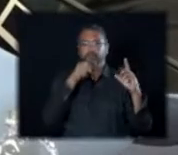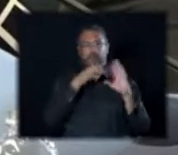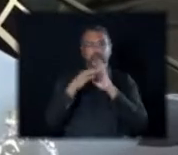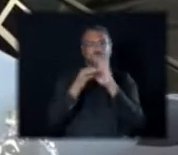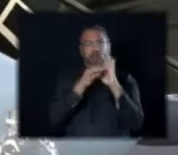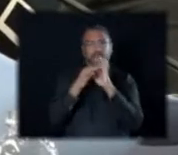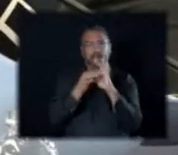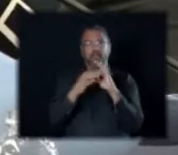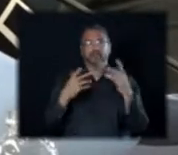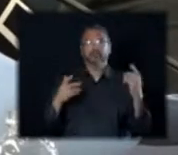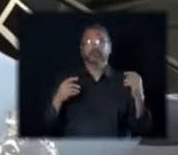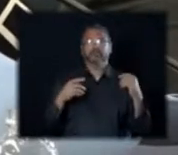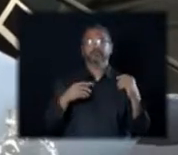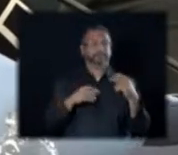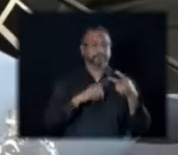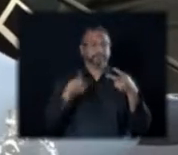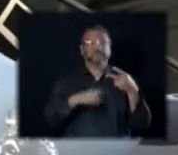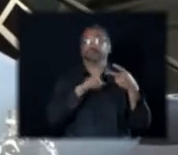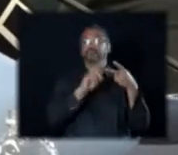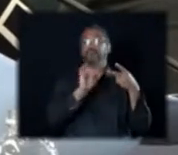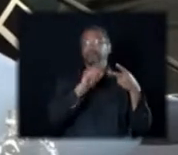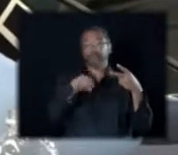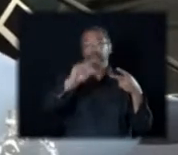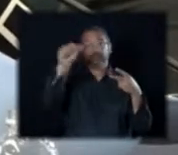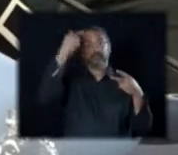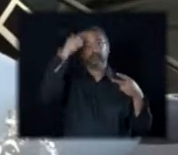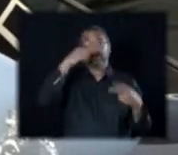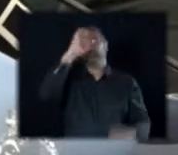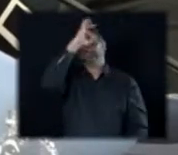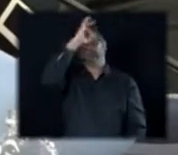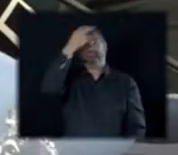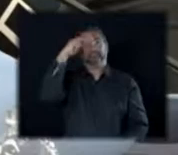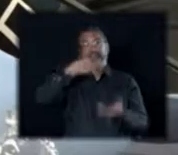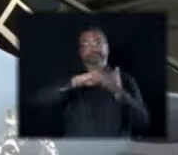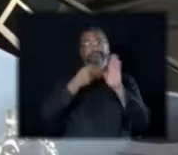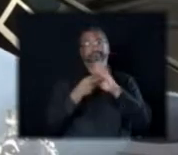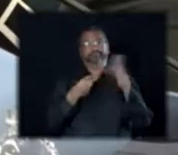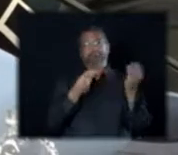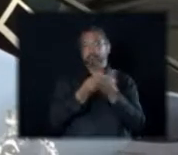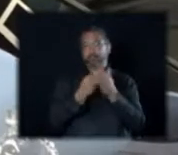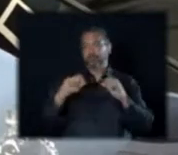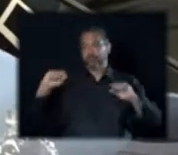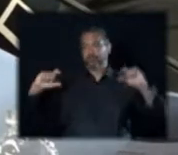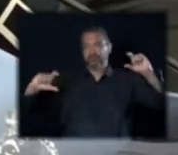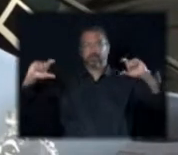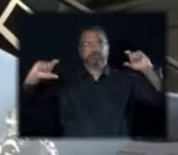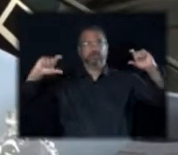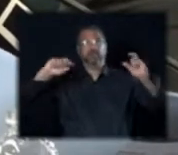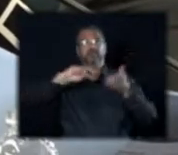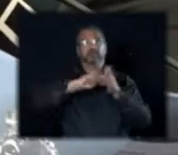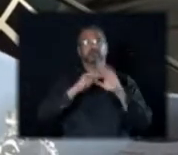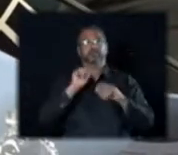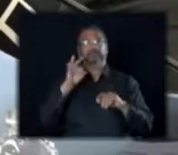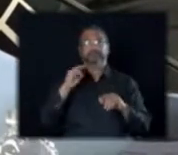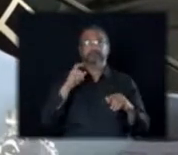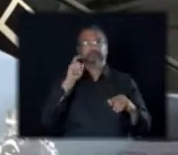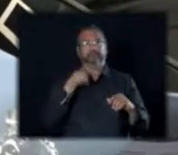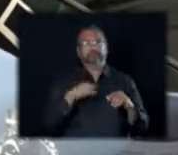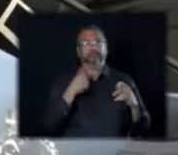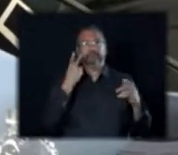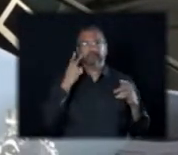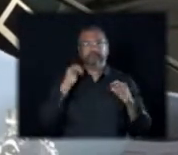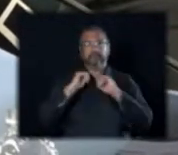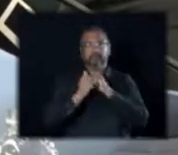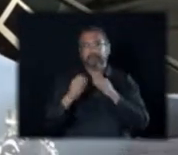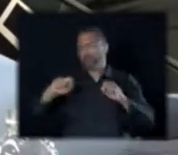veces otro tipo de balance no refleja los mercados y también cuando el gobierno no está consciente